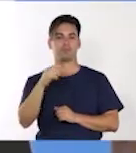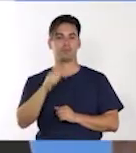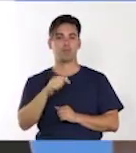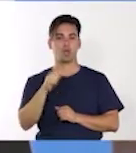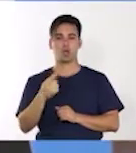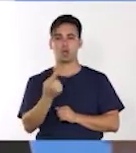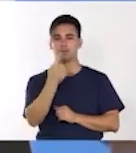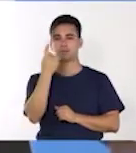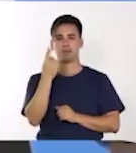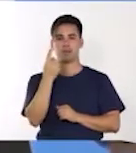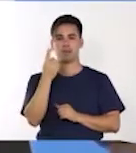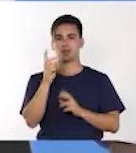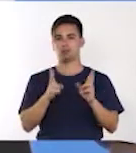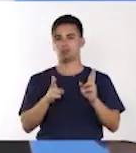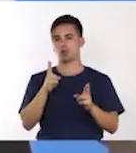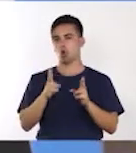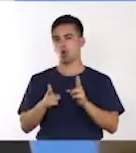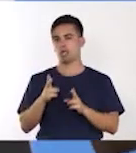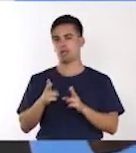unas precisiones